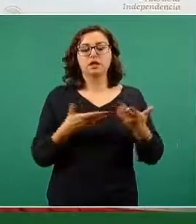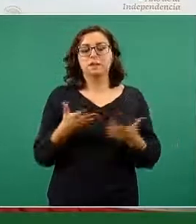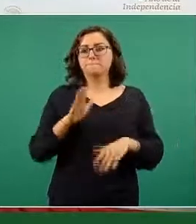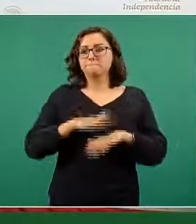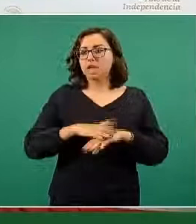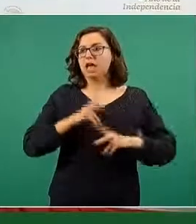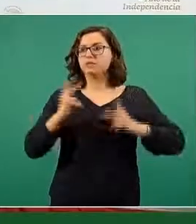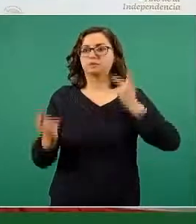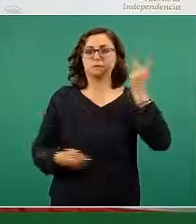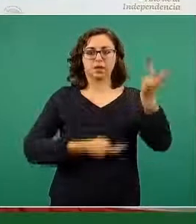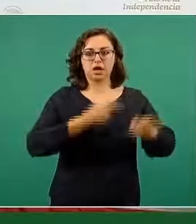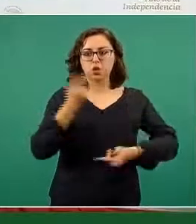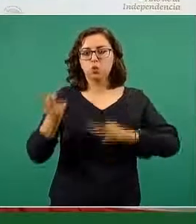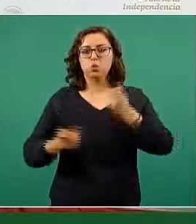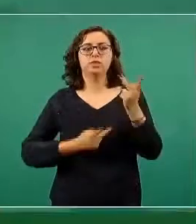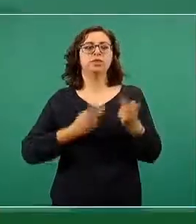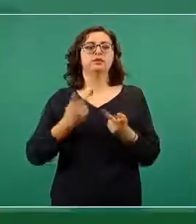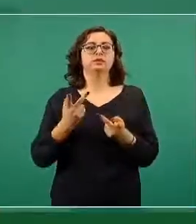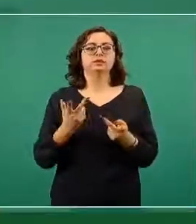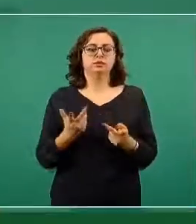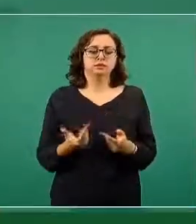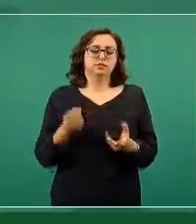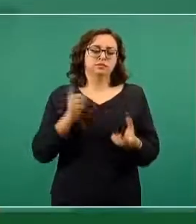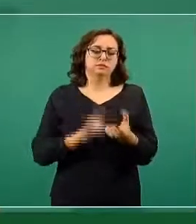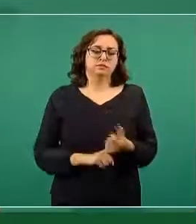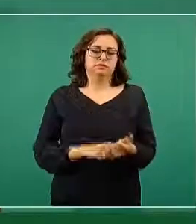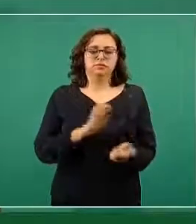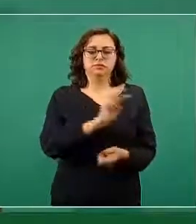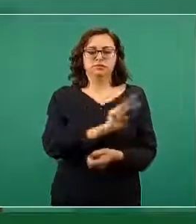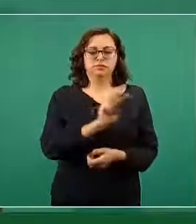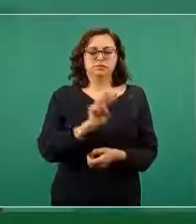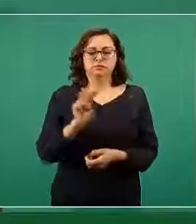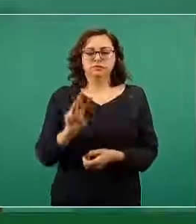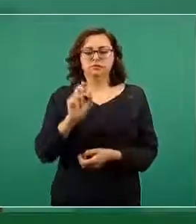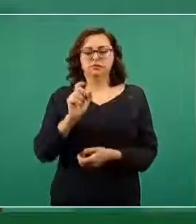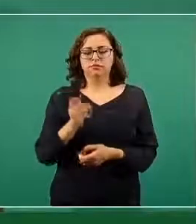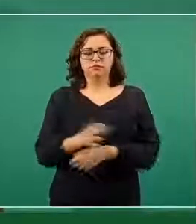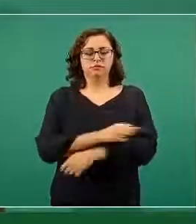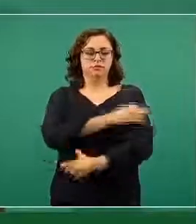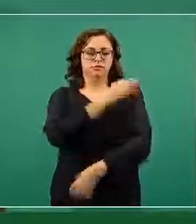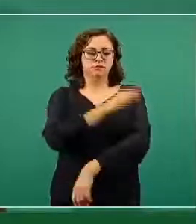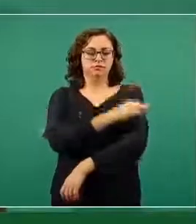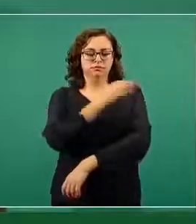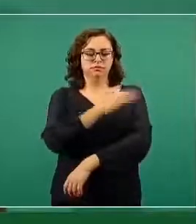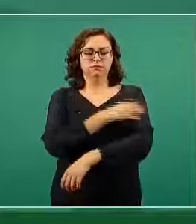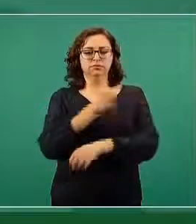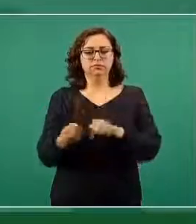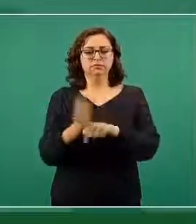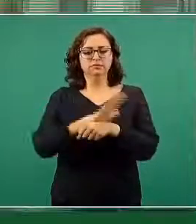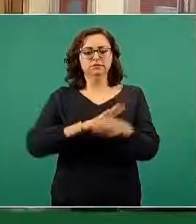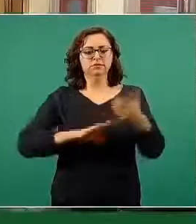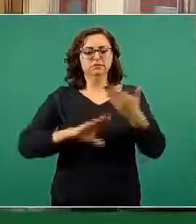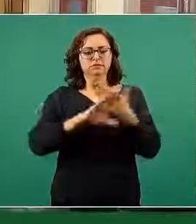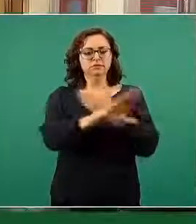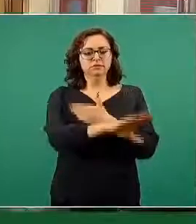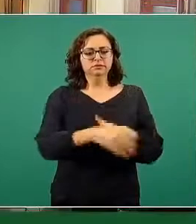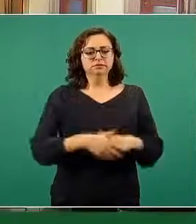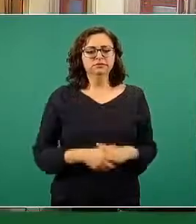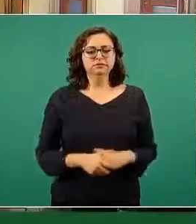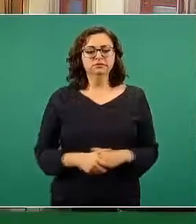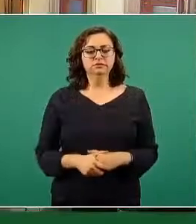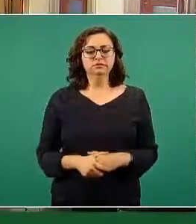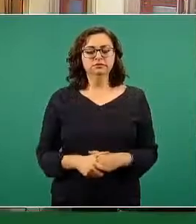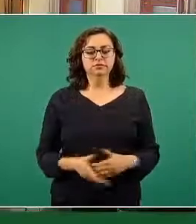frecuentes del sitio de vacunación de vacunas contra el coronavirus. Pues